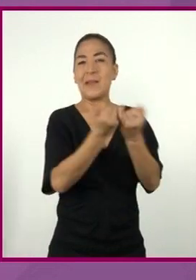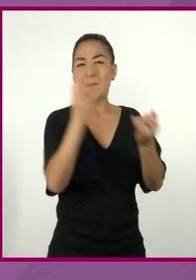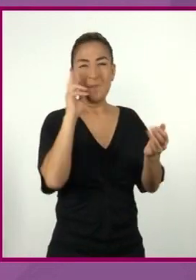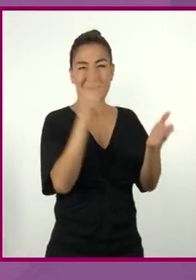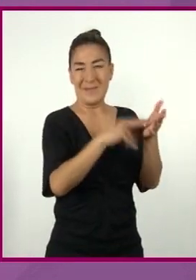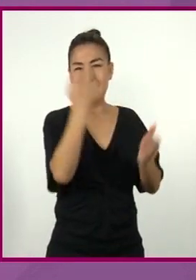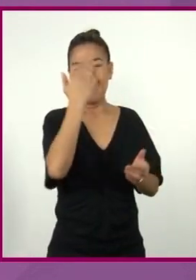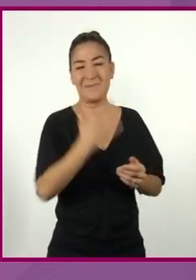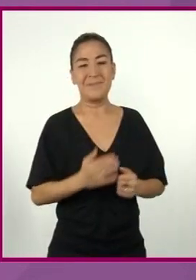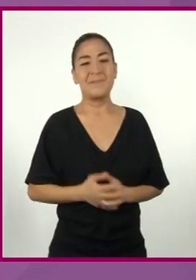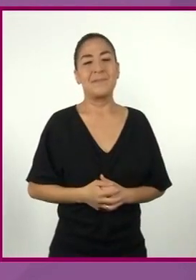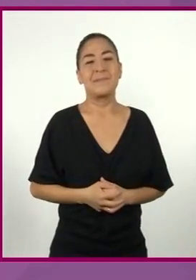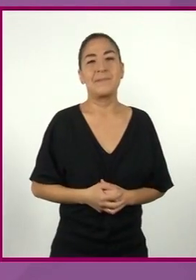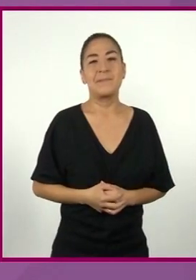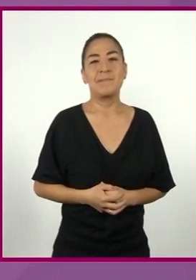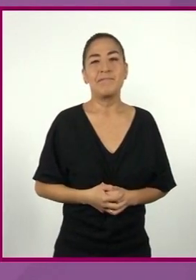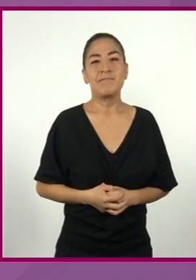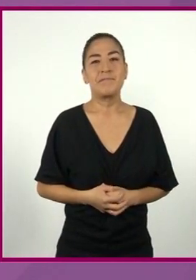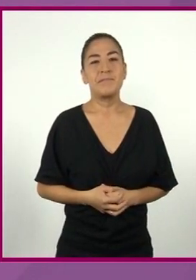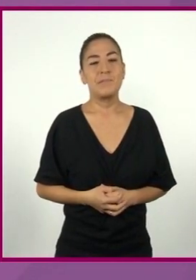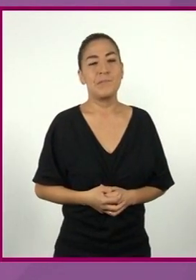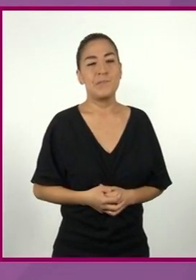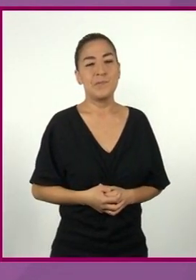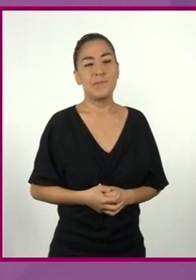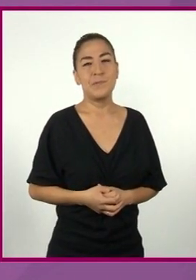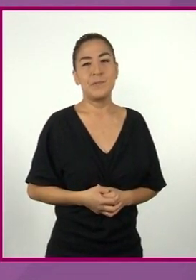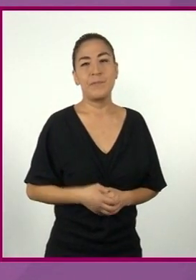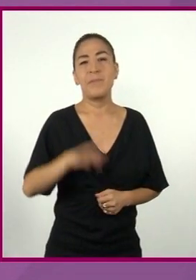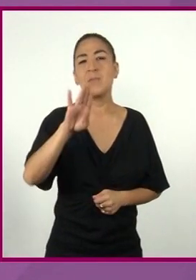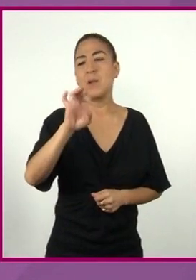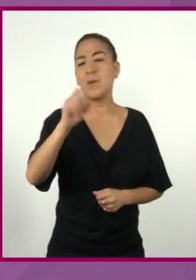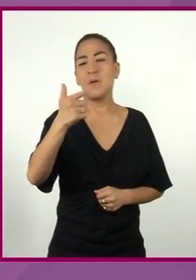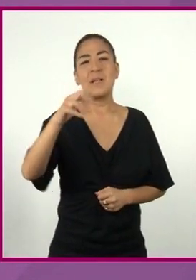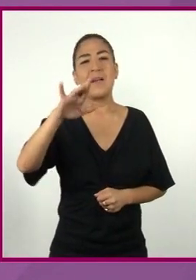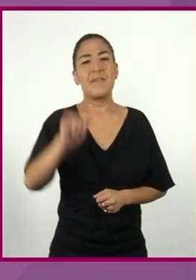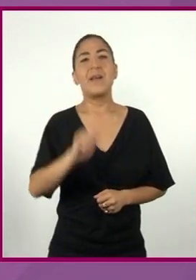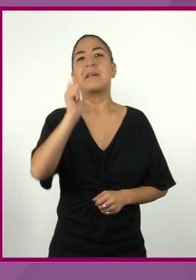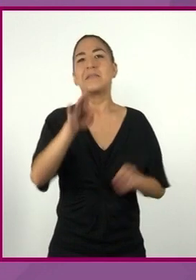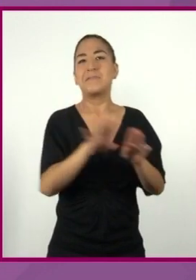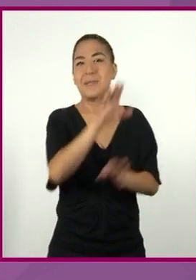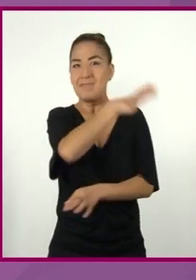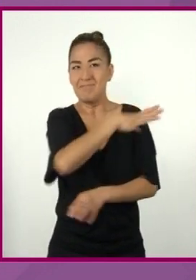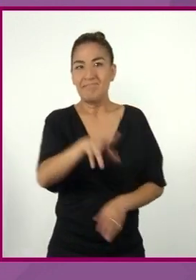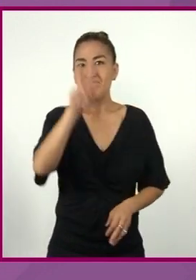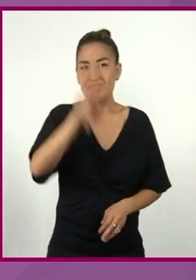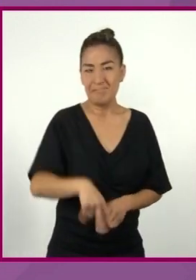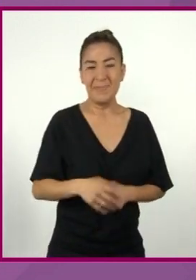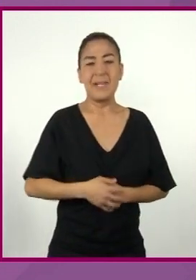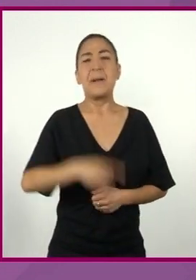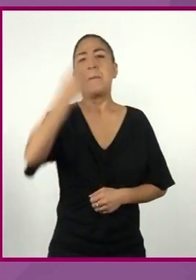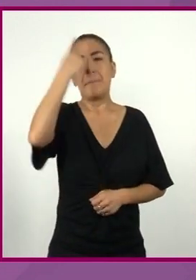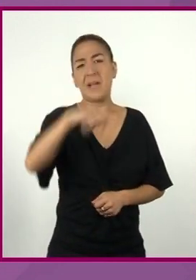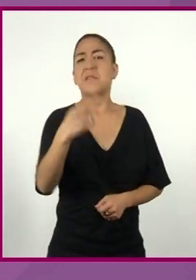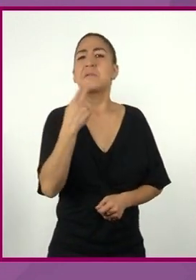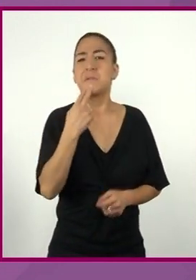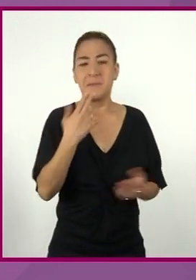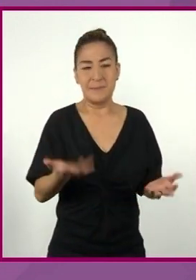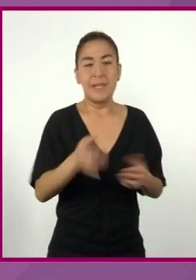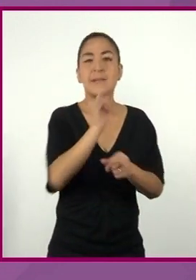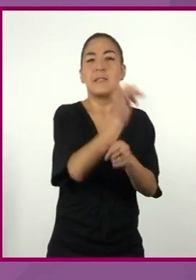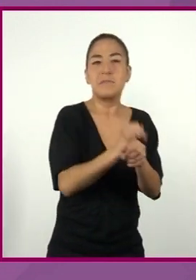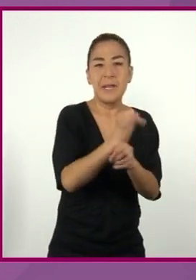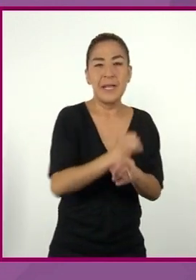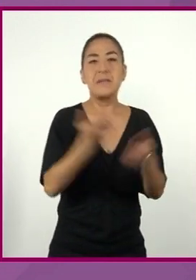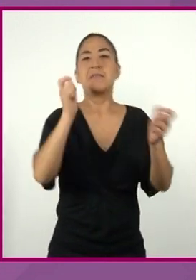imágenes. Las biografías suelen ser muy inspiradoras Y se pueden usar para investigar sobre un tema